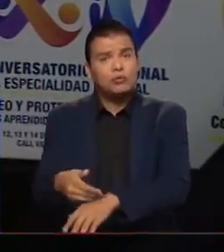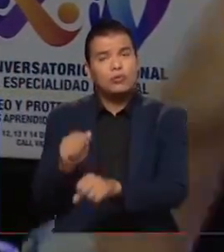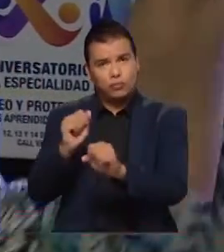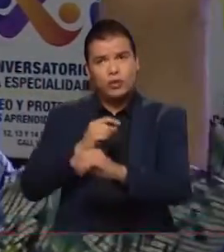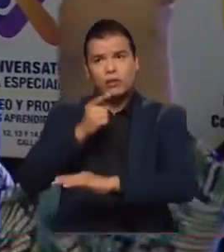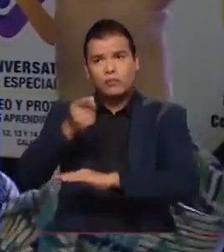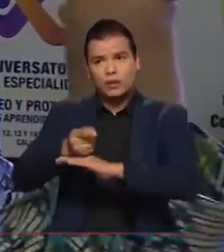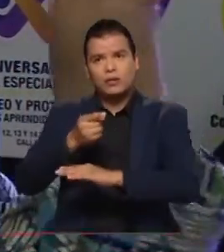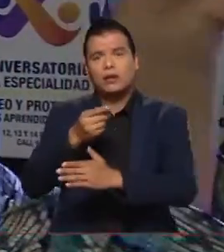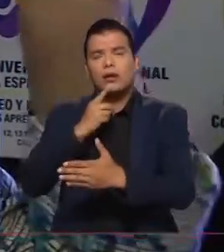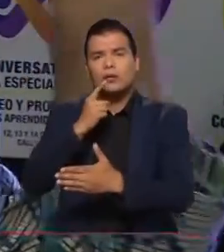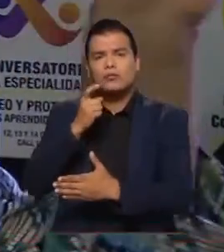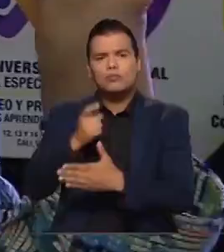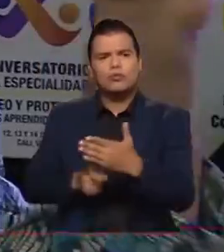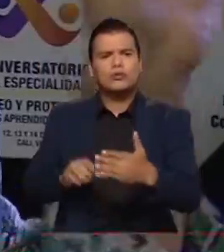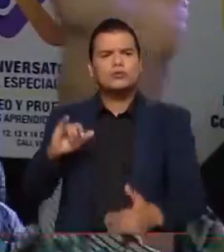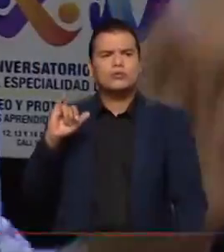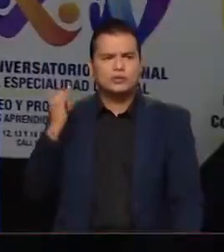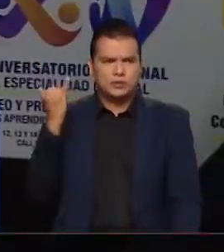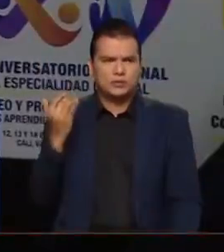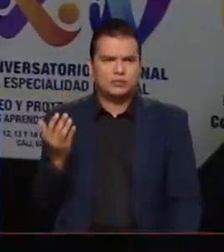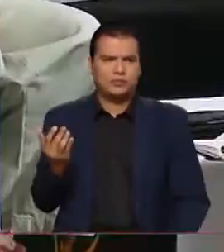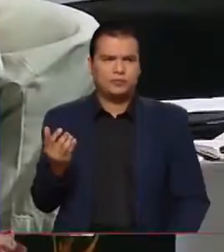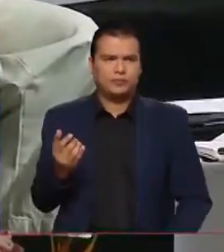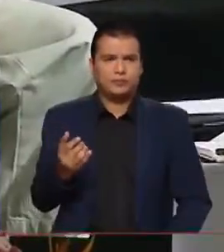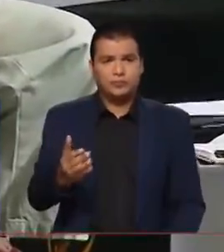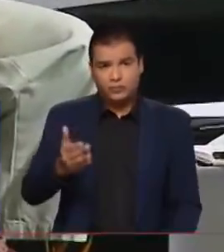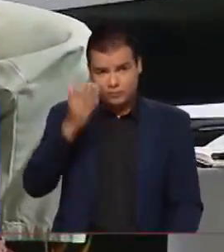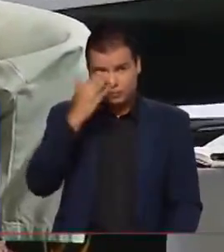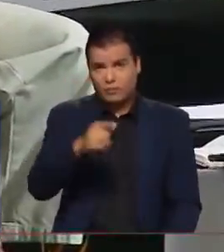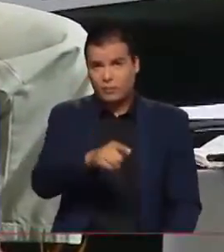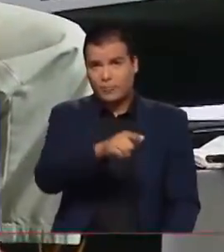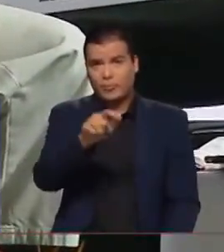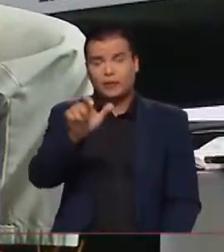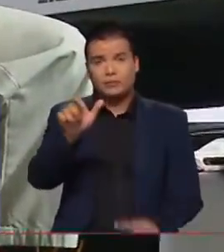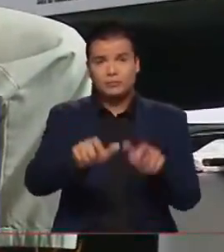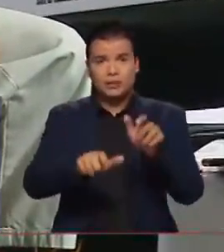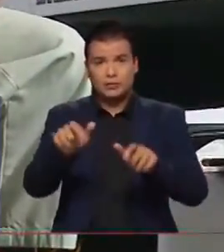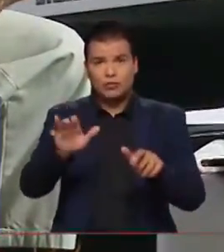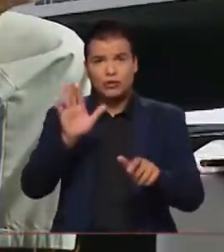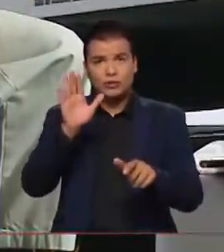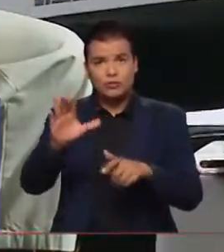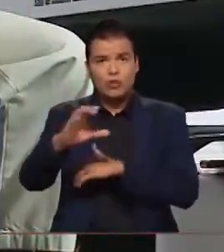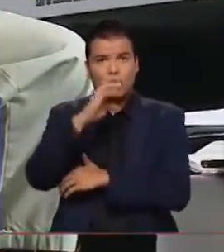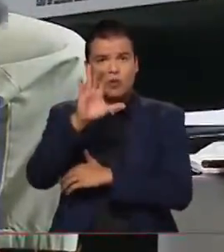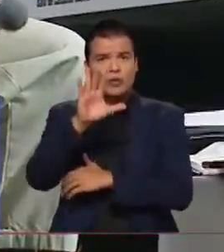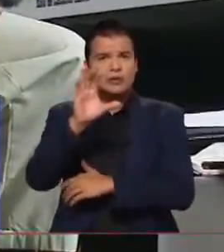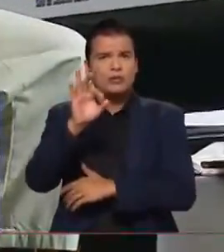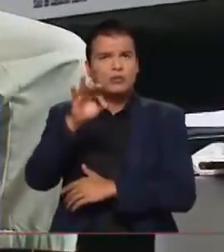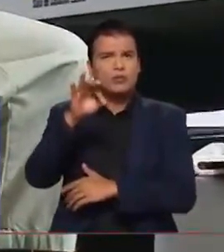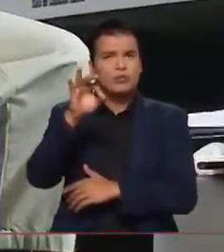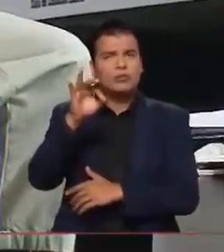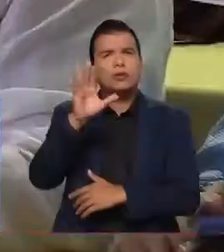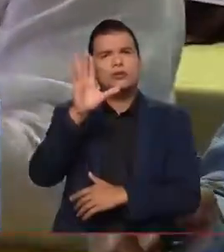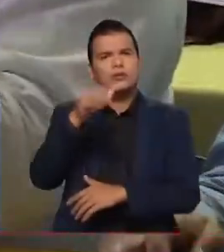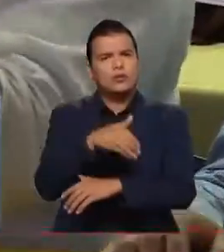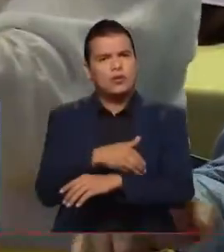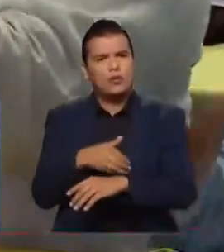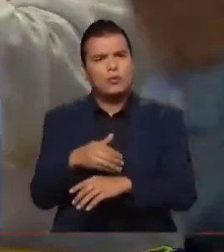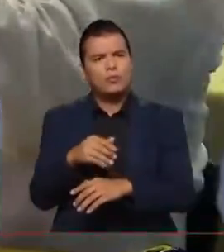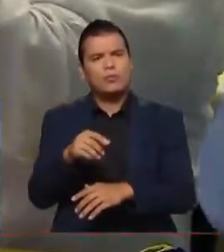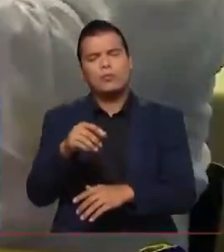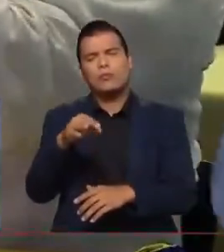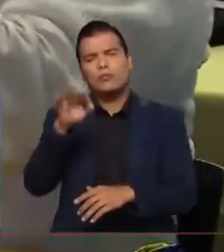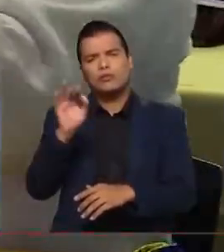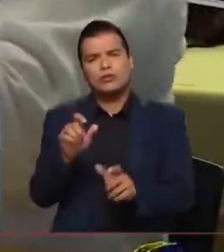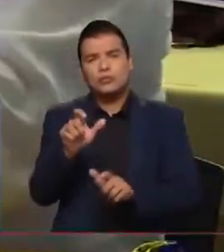pesos no lo tiene ni siquiera el 5% de la población colombiana. Jueces y magistrados coinciden en que Colombia debe tener un